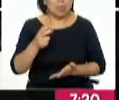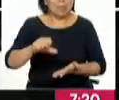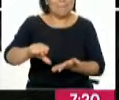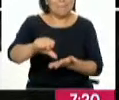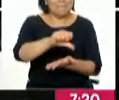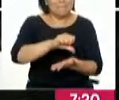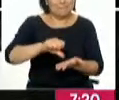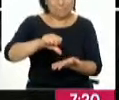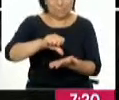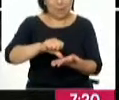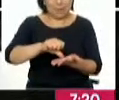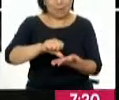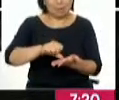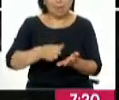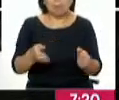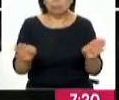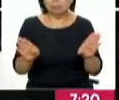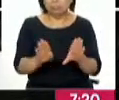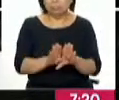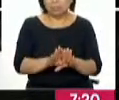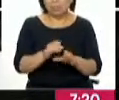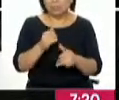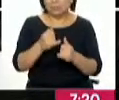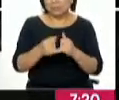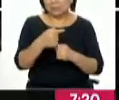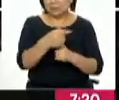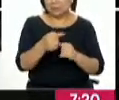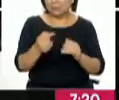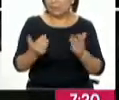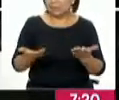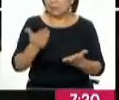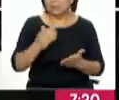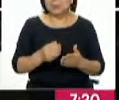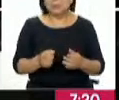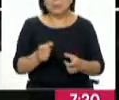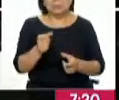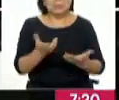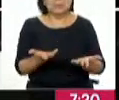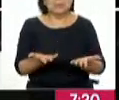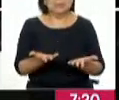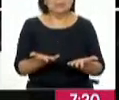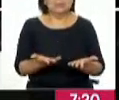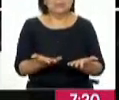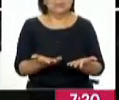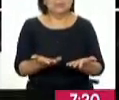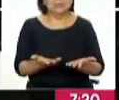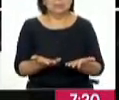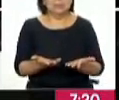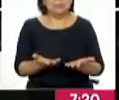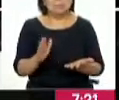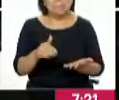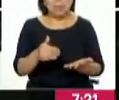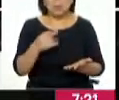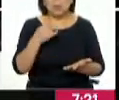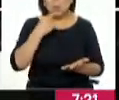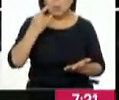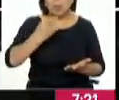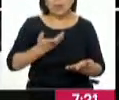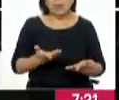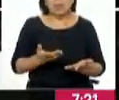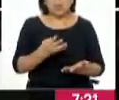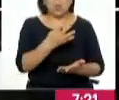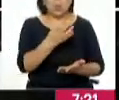y plazas sean cerradas durante este fin de semana para evitar aglomeraciones o más llamados de emergencia de